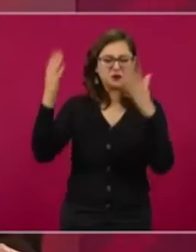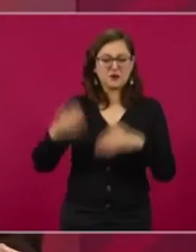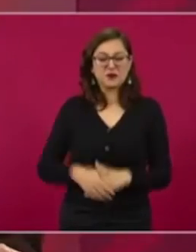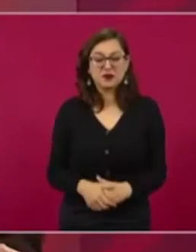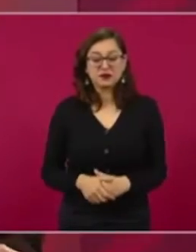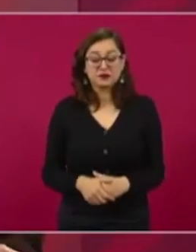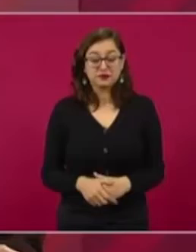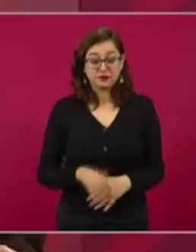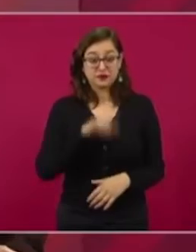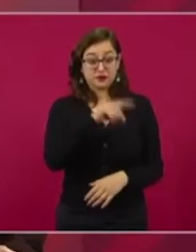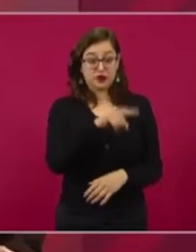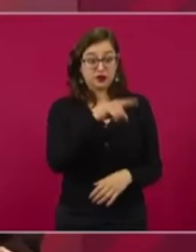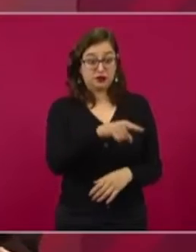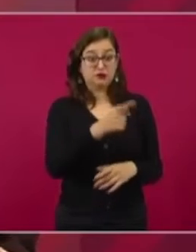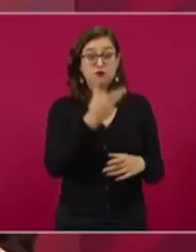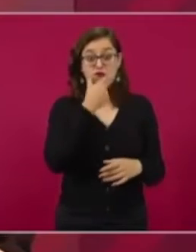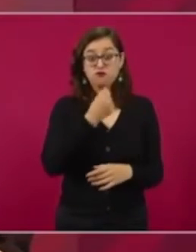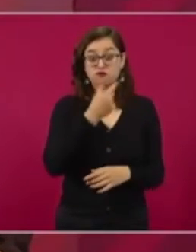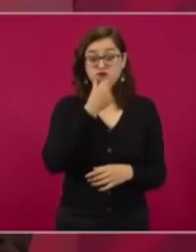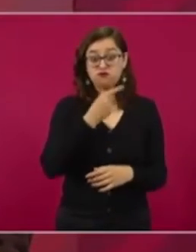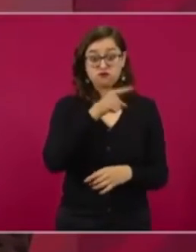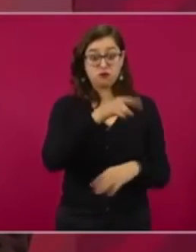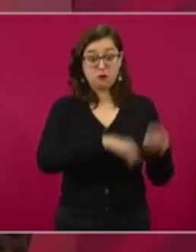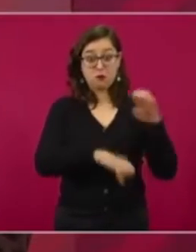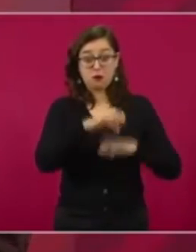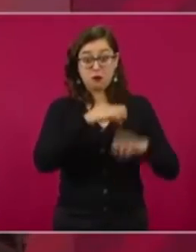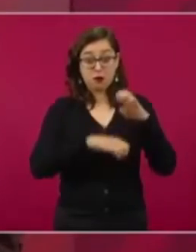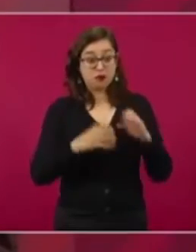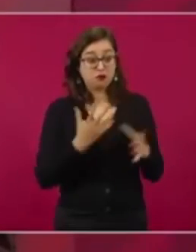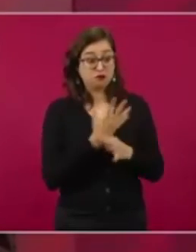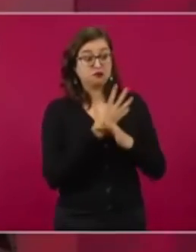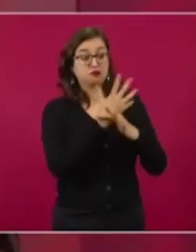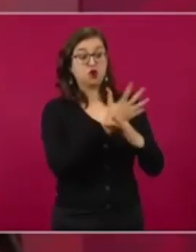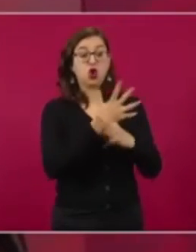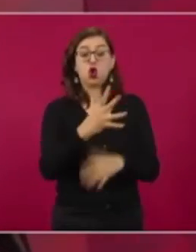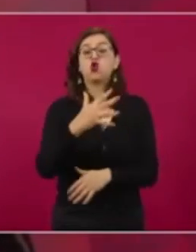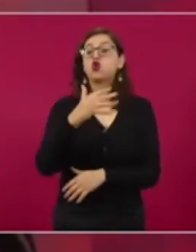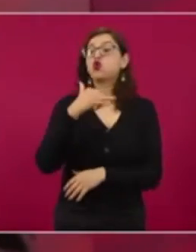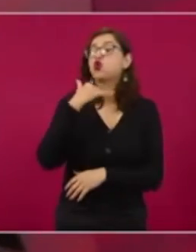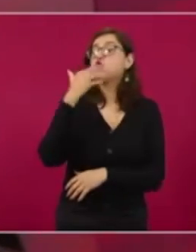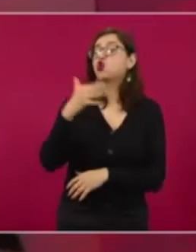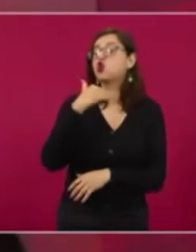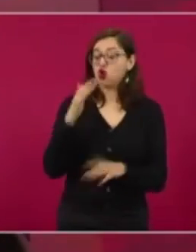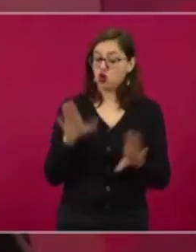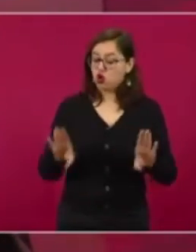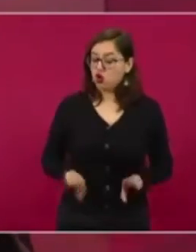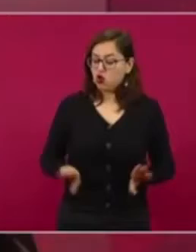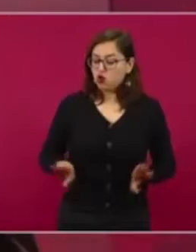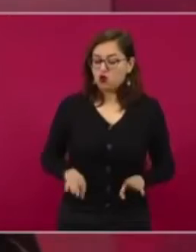lema, eslogan: la corrupción somos todos. Otro